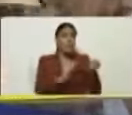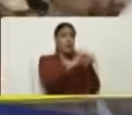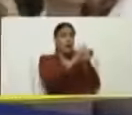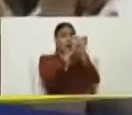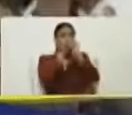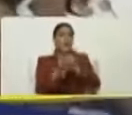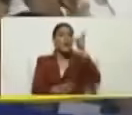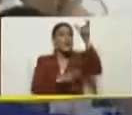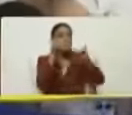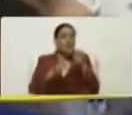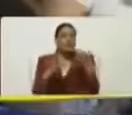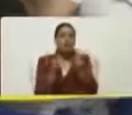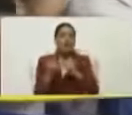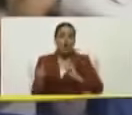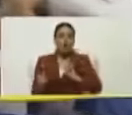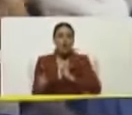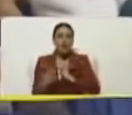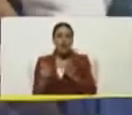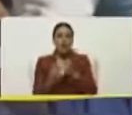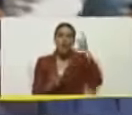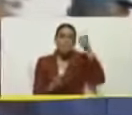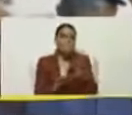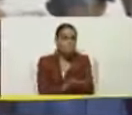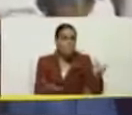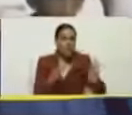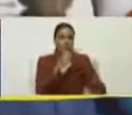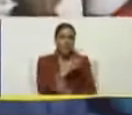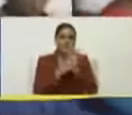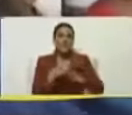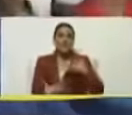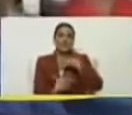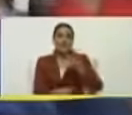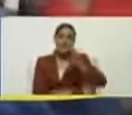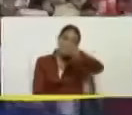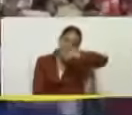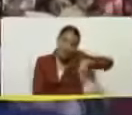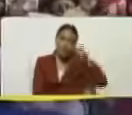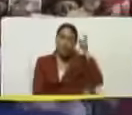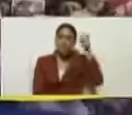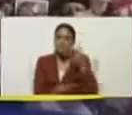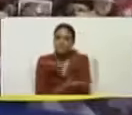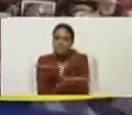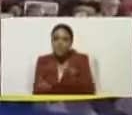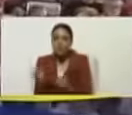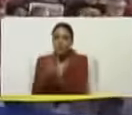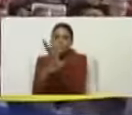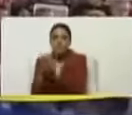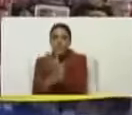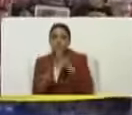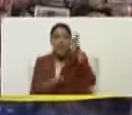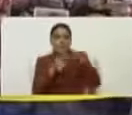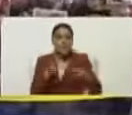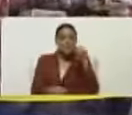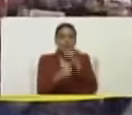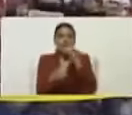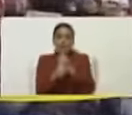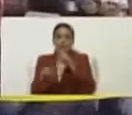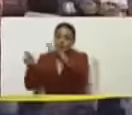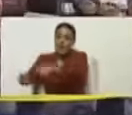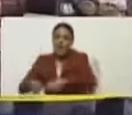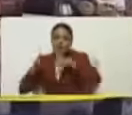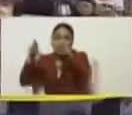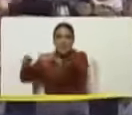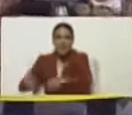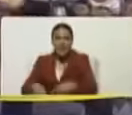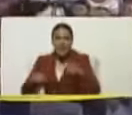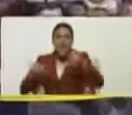gente que se identifique con el pueblo, que defienda los intereses de los productores y de las productoras, de las campesinas que estamos allí sosteniendo